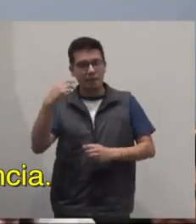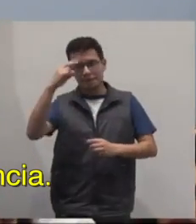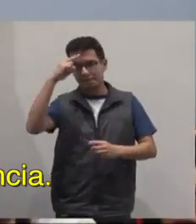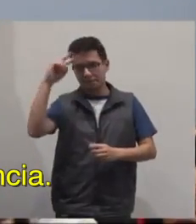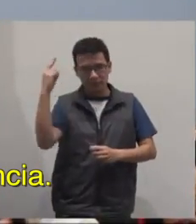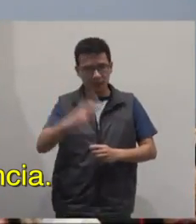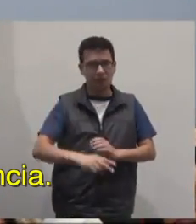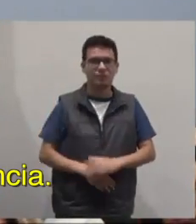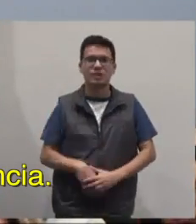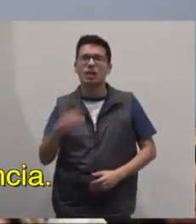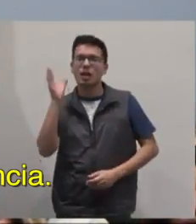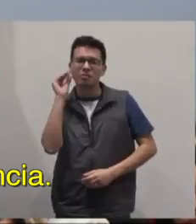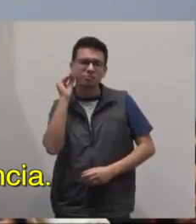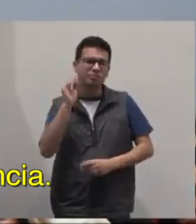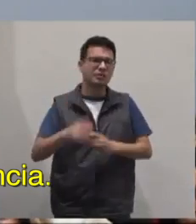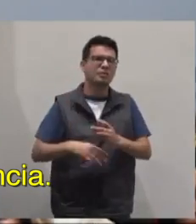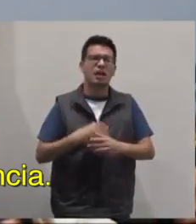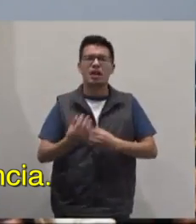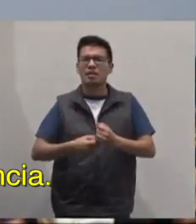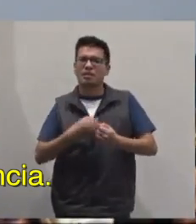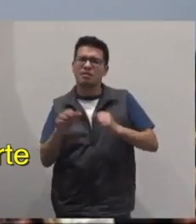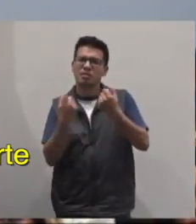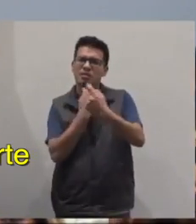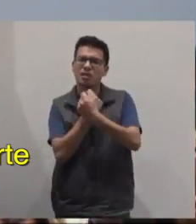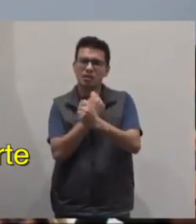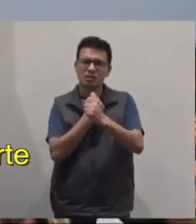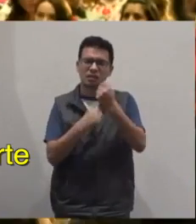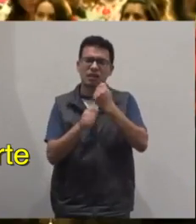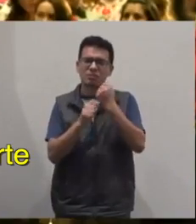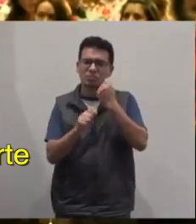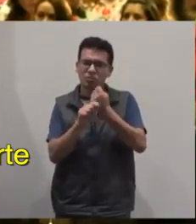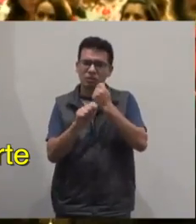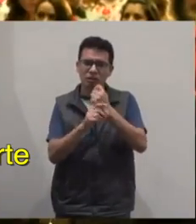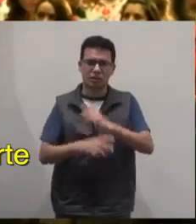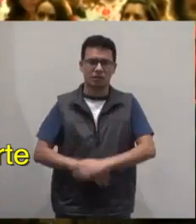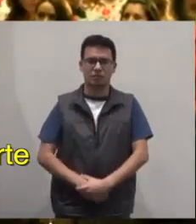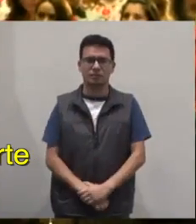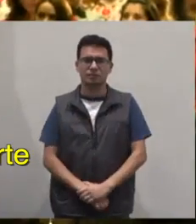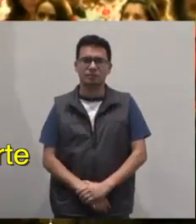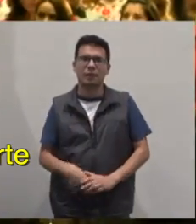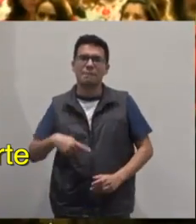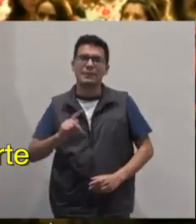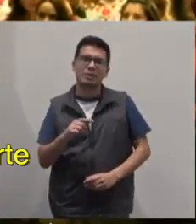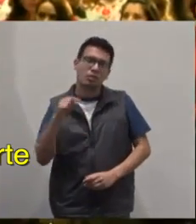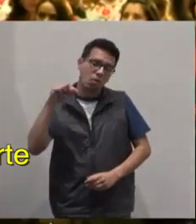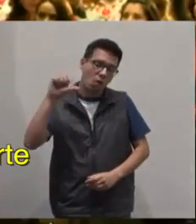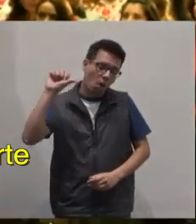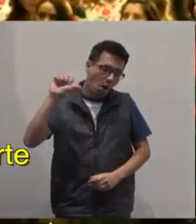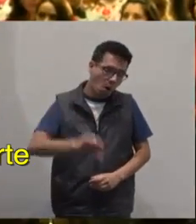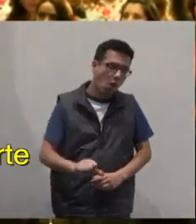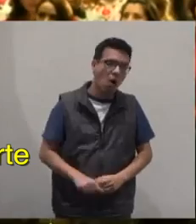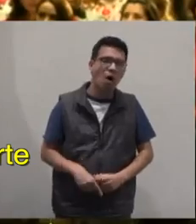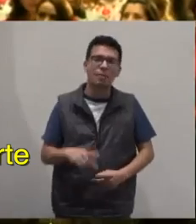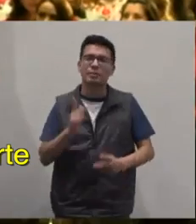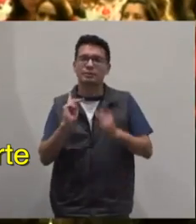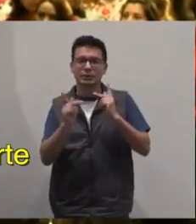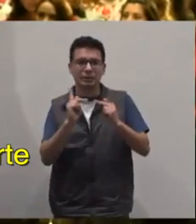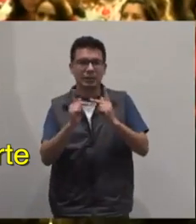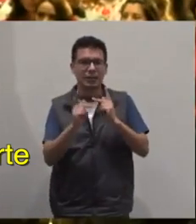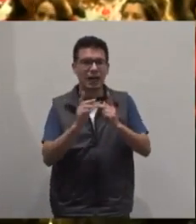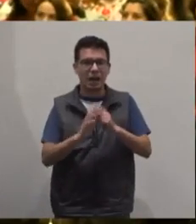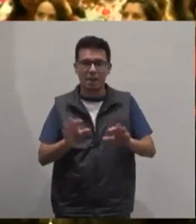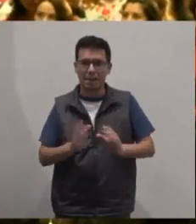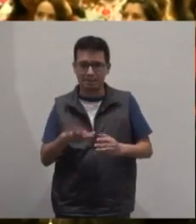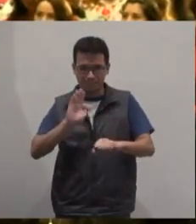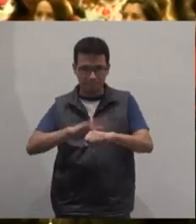su propuesta es hacer de México una potencia. Sobre la propuesta de militarización de la frontera norte por parte del gobierno de